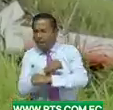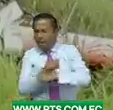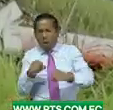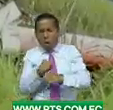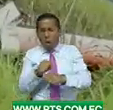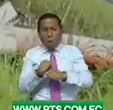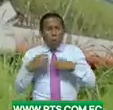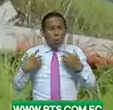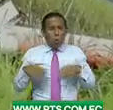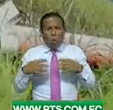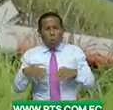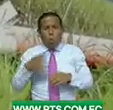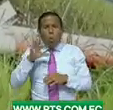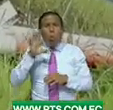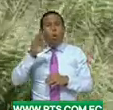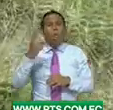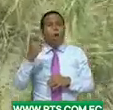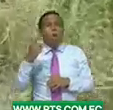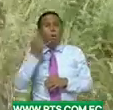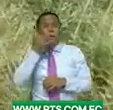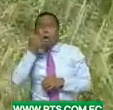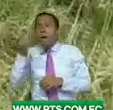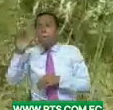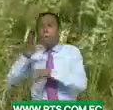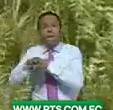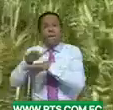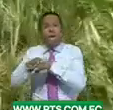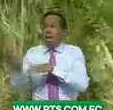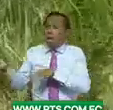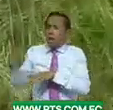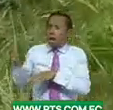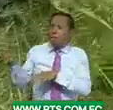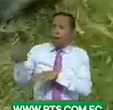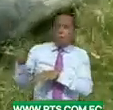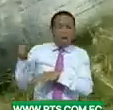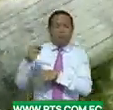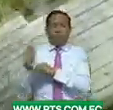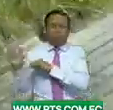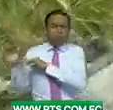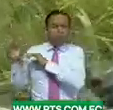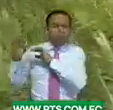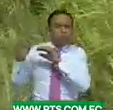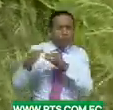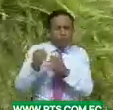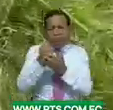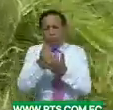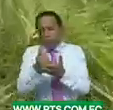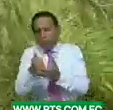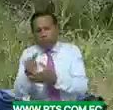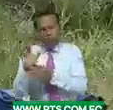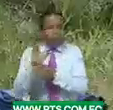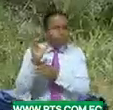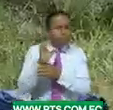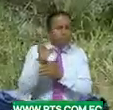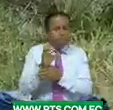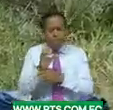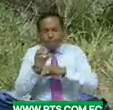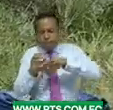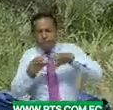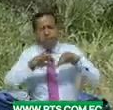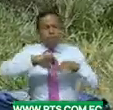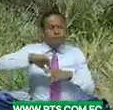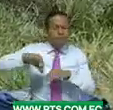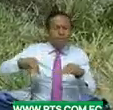ECU 911 de Machala. Inmediatamente organismos de socorro llegaron al sector, pero solo hallaron al piloto sin vida